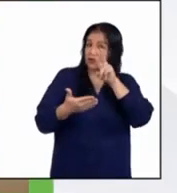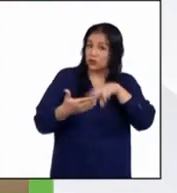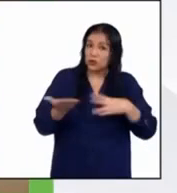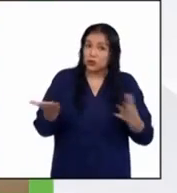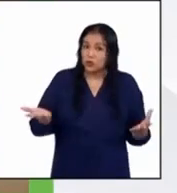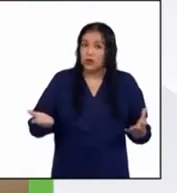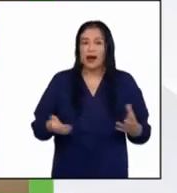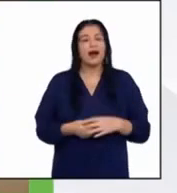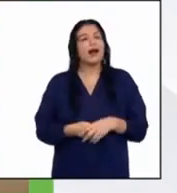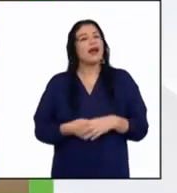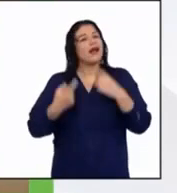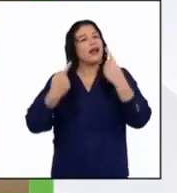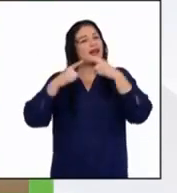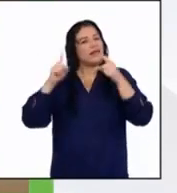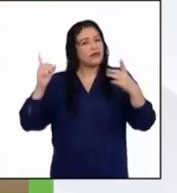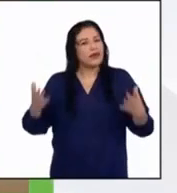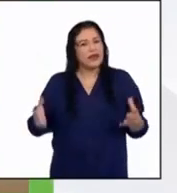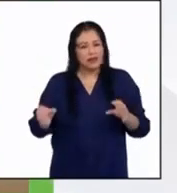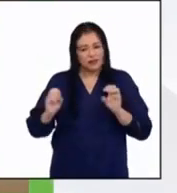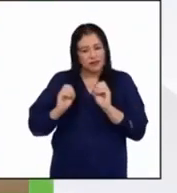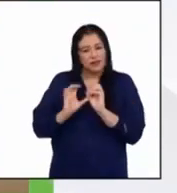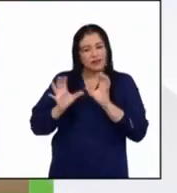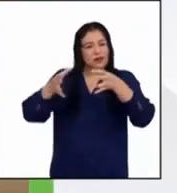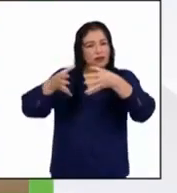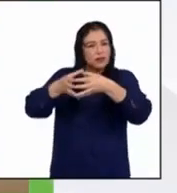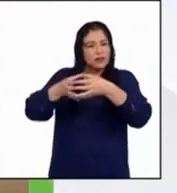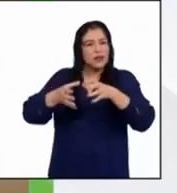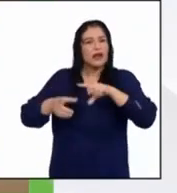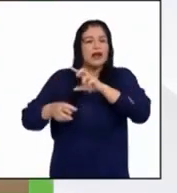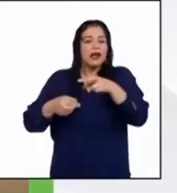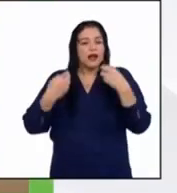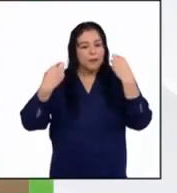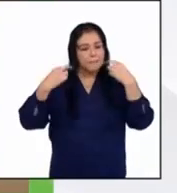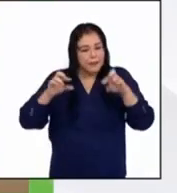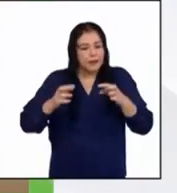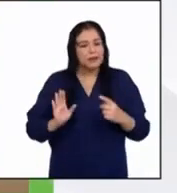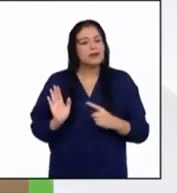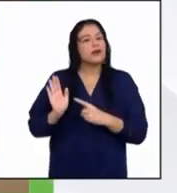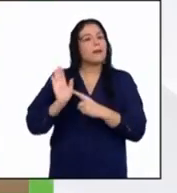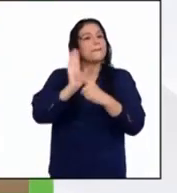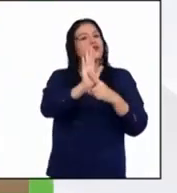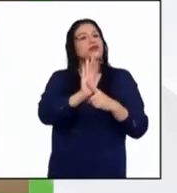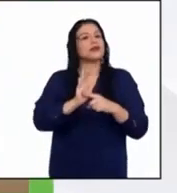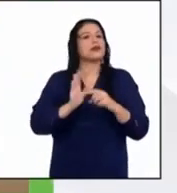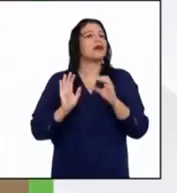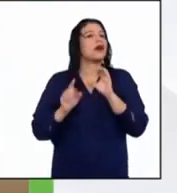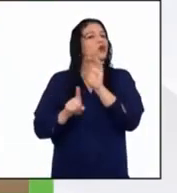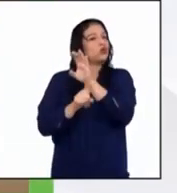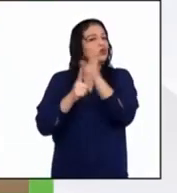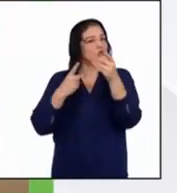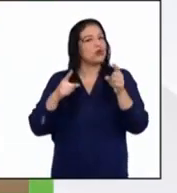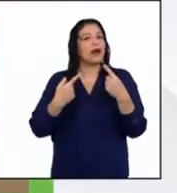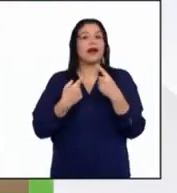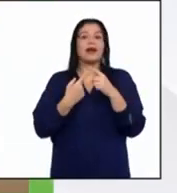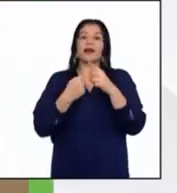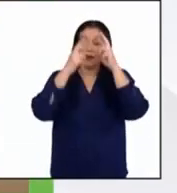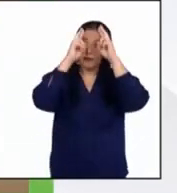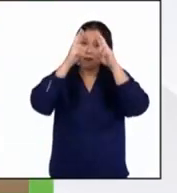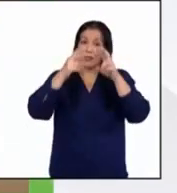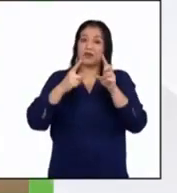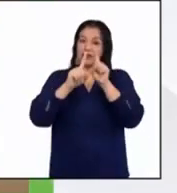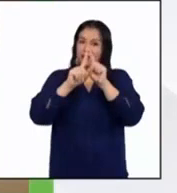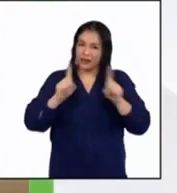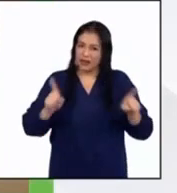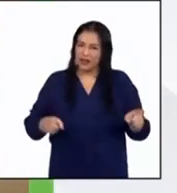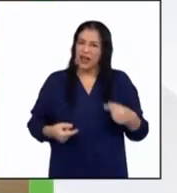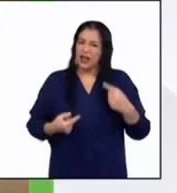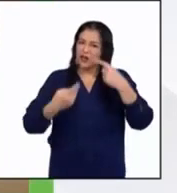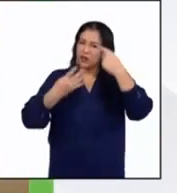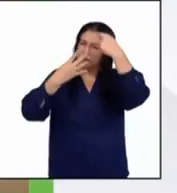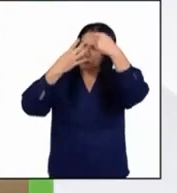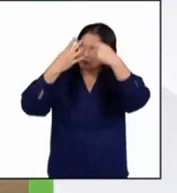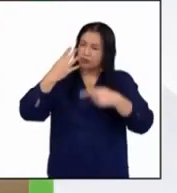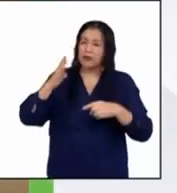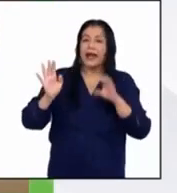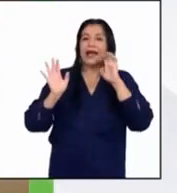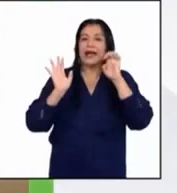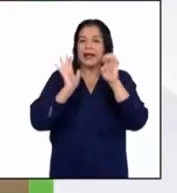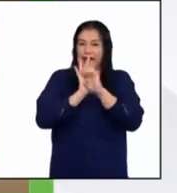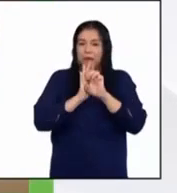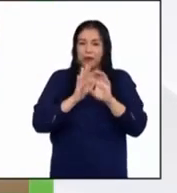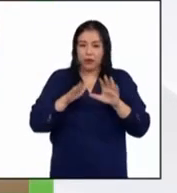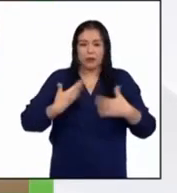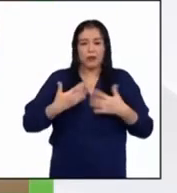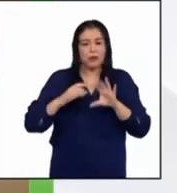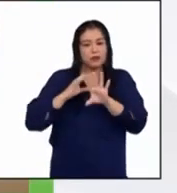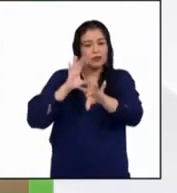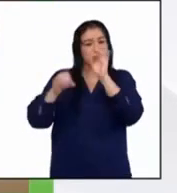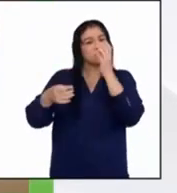los espacios que permiten la expresión de la cultura y de la diversidad. Estos son algunos ejemplos que podemos encontrar